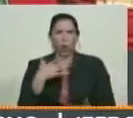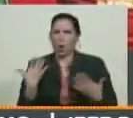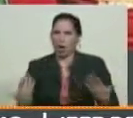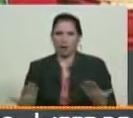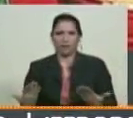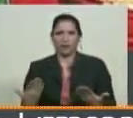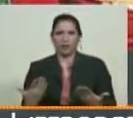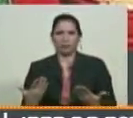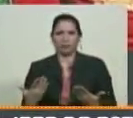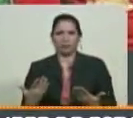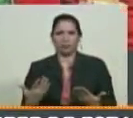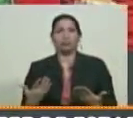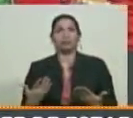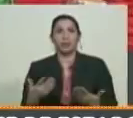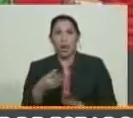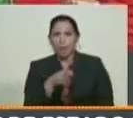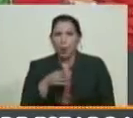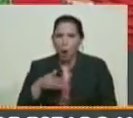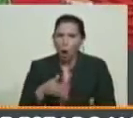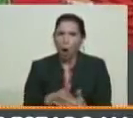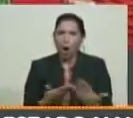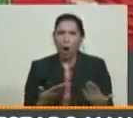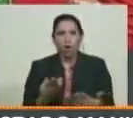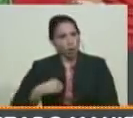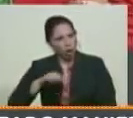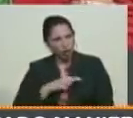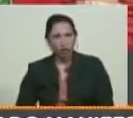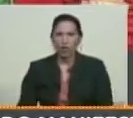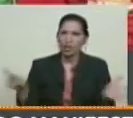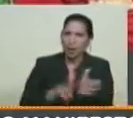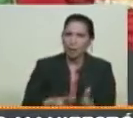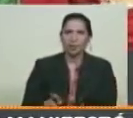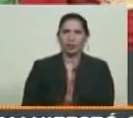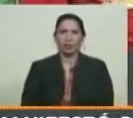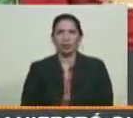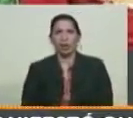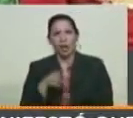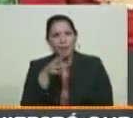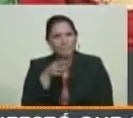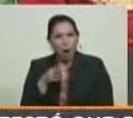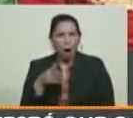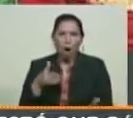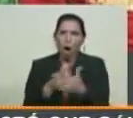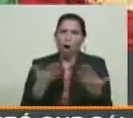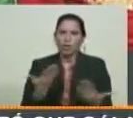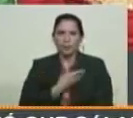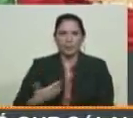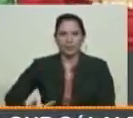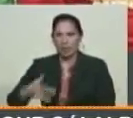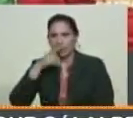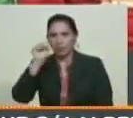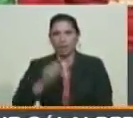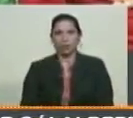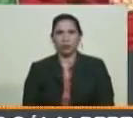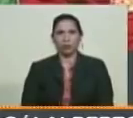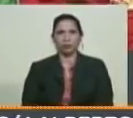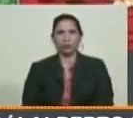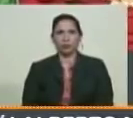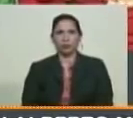Magnicidio, que volvemos a repetirlo, magnicidio que afortunadamente fue